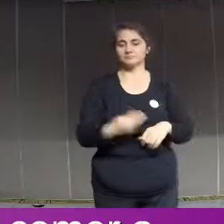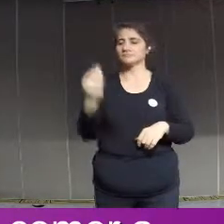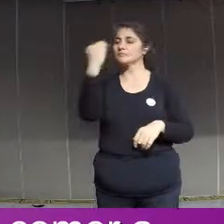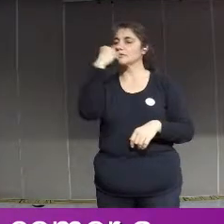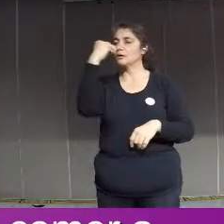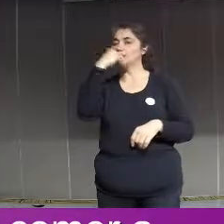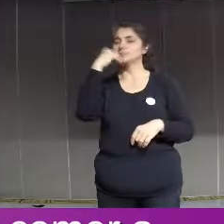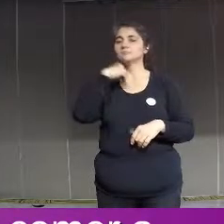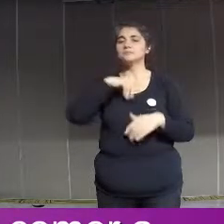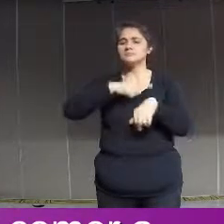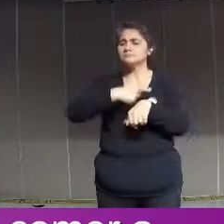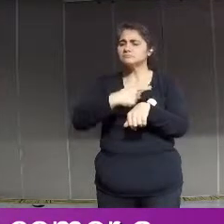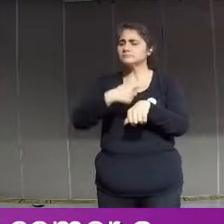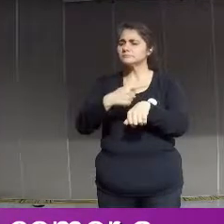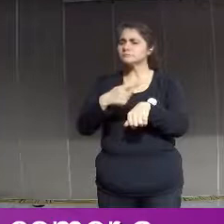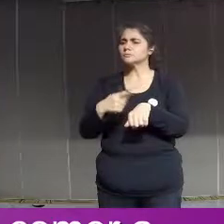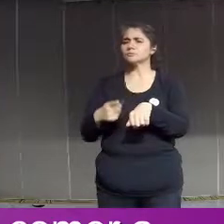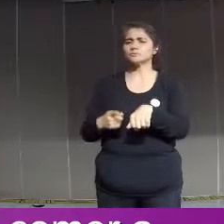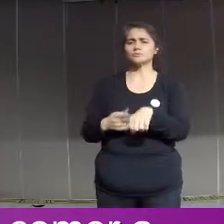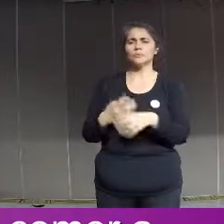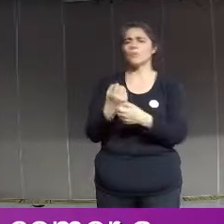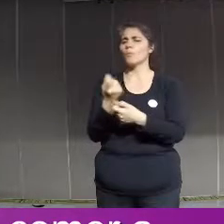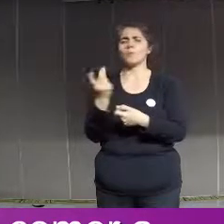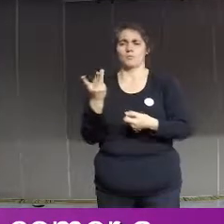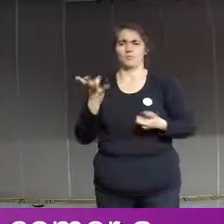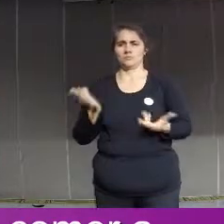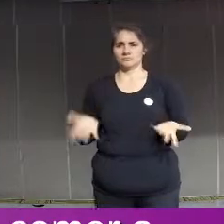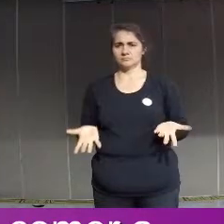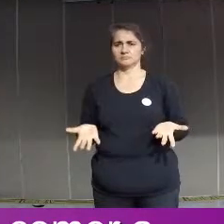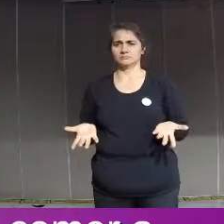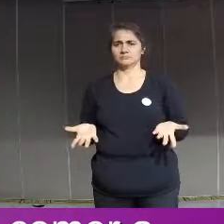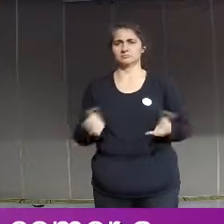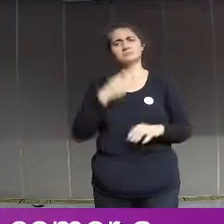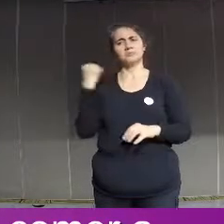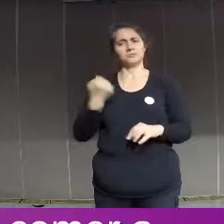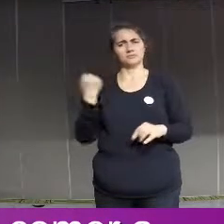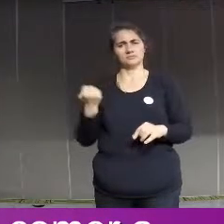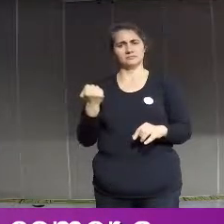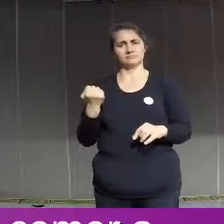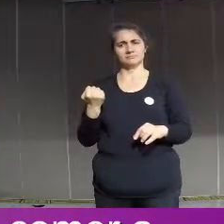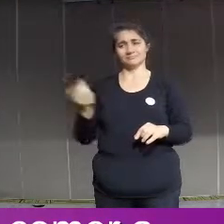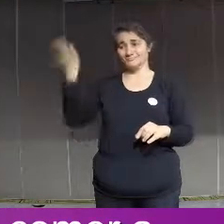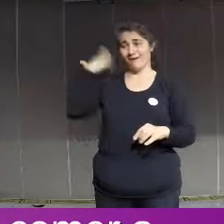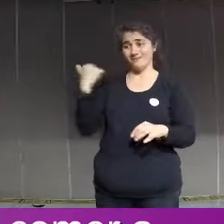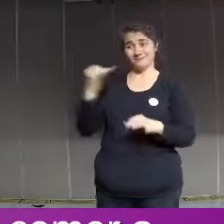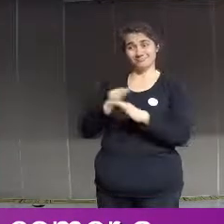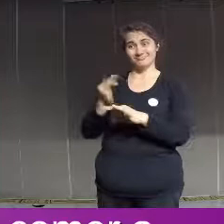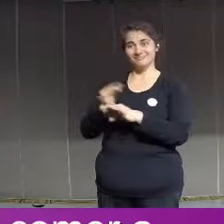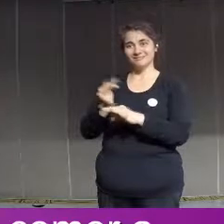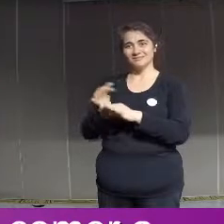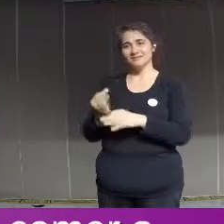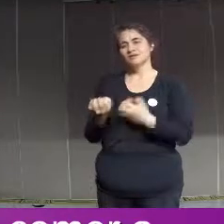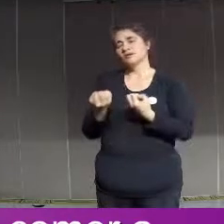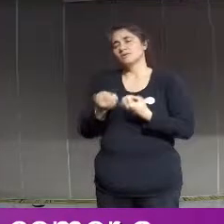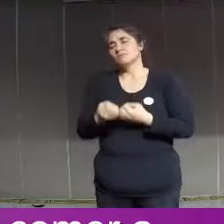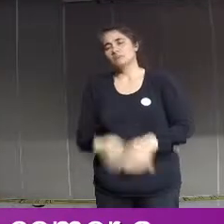de ingesta y la orientación a padres. El tiempo de ingesta es importante por la fatiga que tienen los chicos con